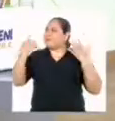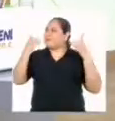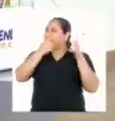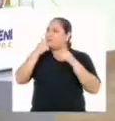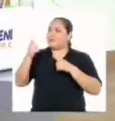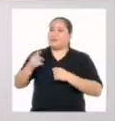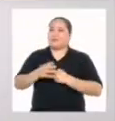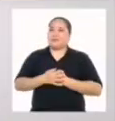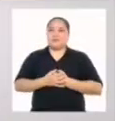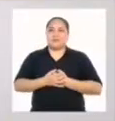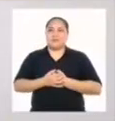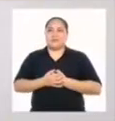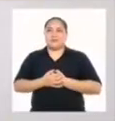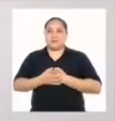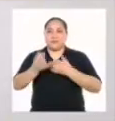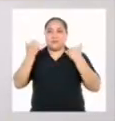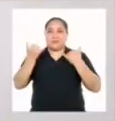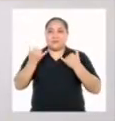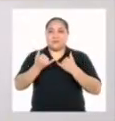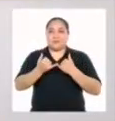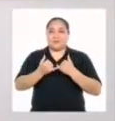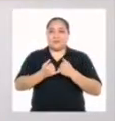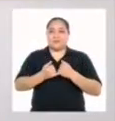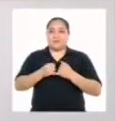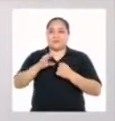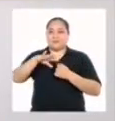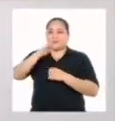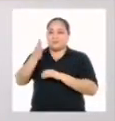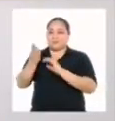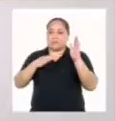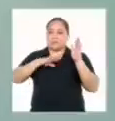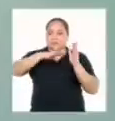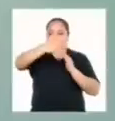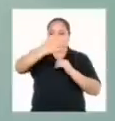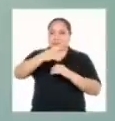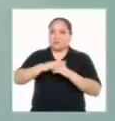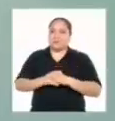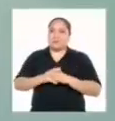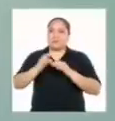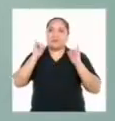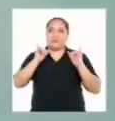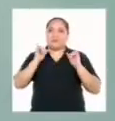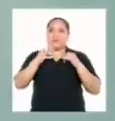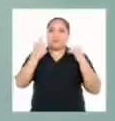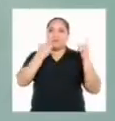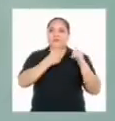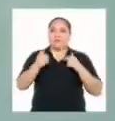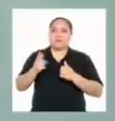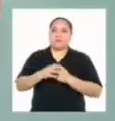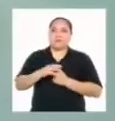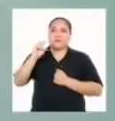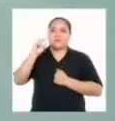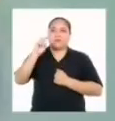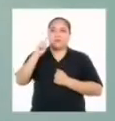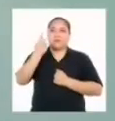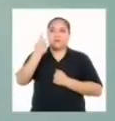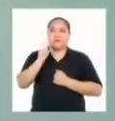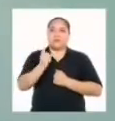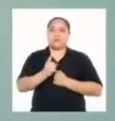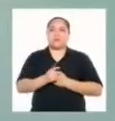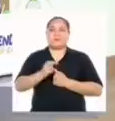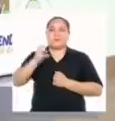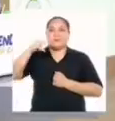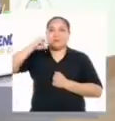Ya está. Ahora deshaz los tres últimos dobleces y ya tienes listo tu primer